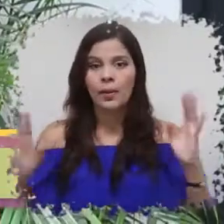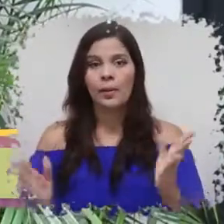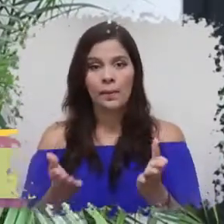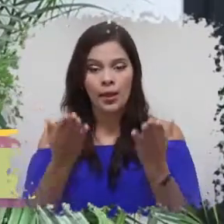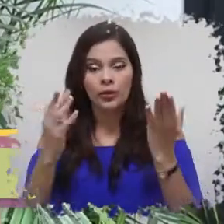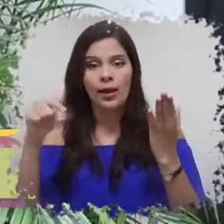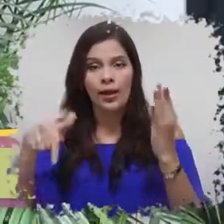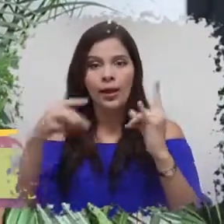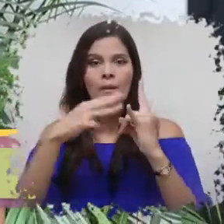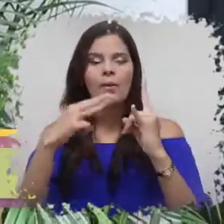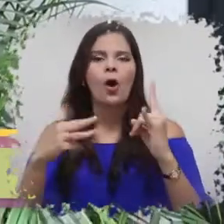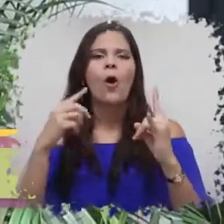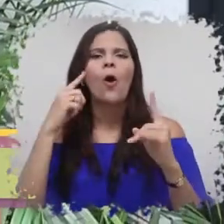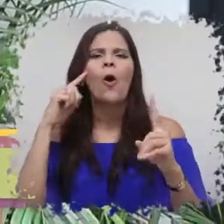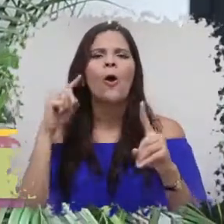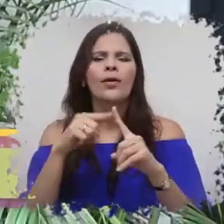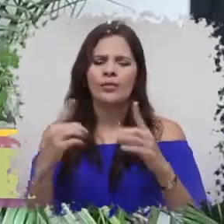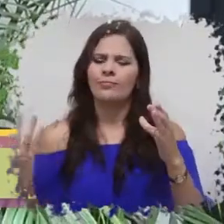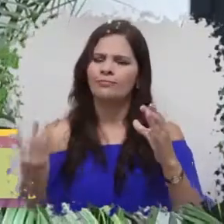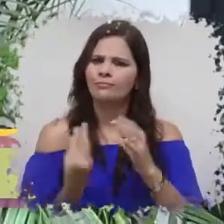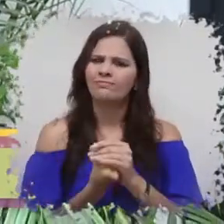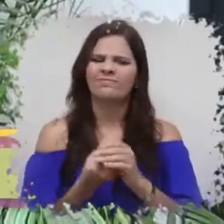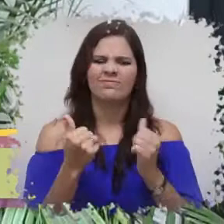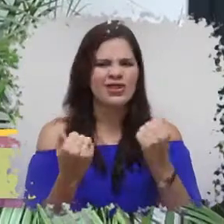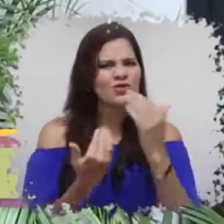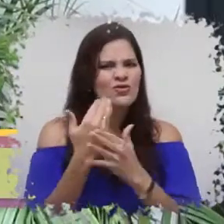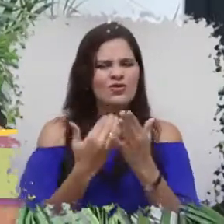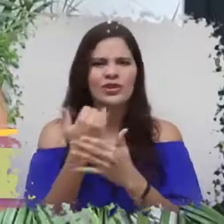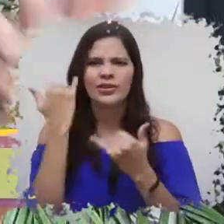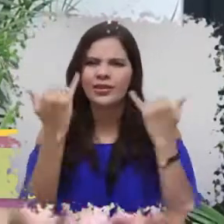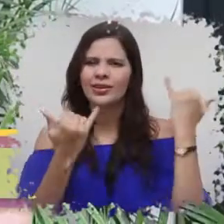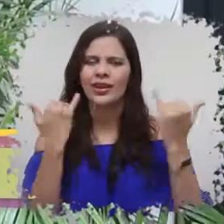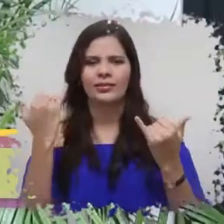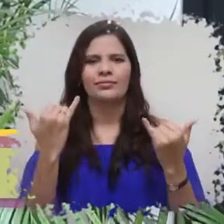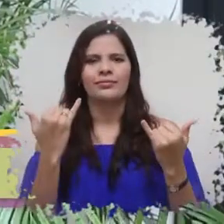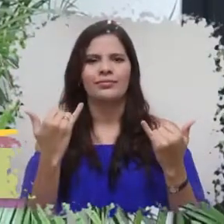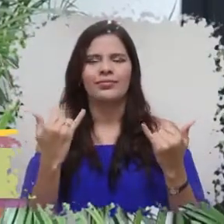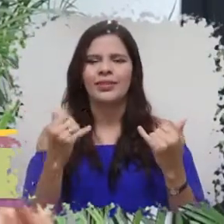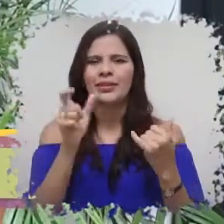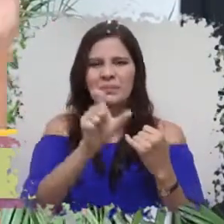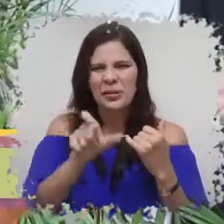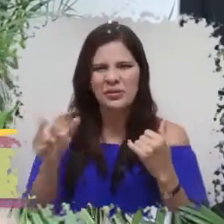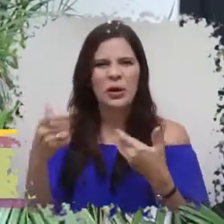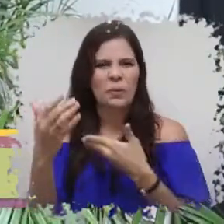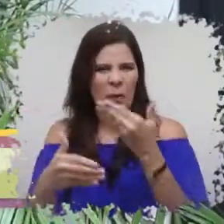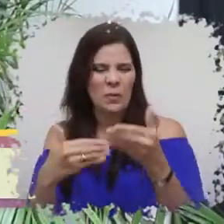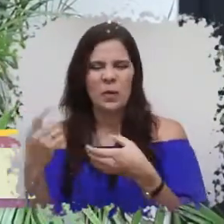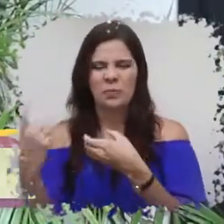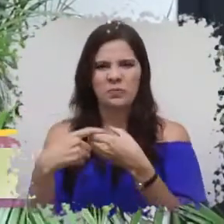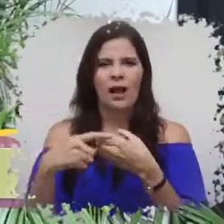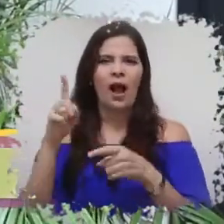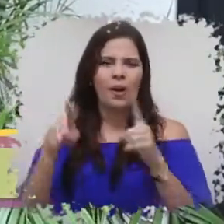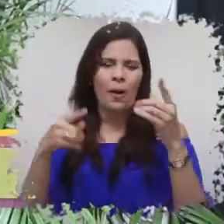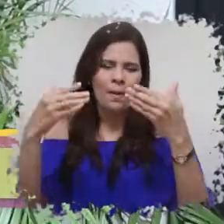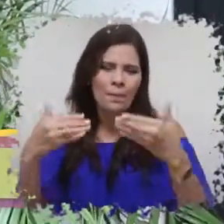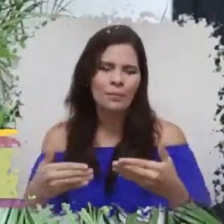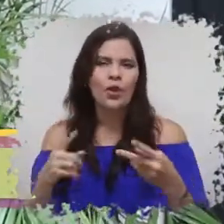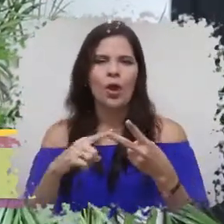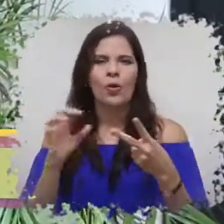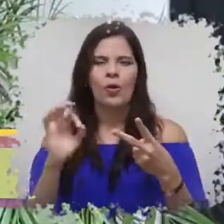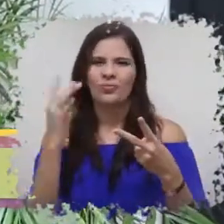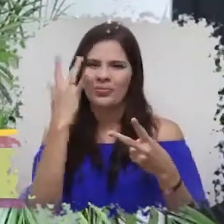con el tiempo la universidad no solamente va a ser más incluyente y más innovadora con todo el resto de personas que hemos ido incorporando, como los discapacitados y